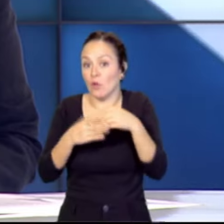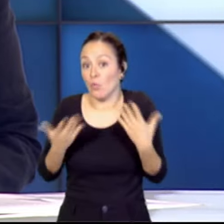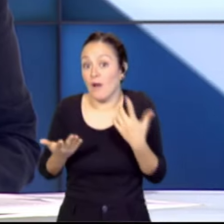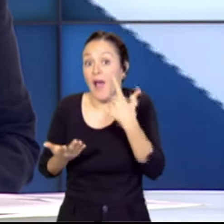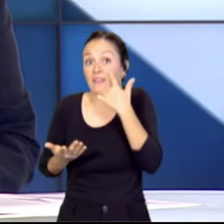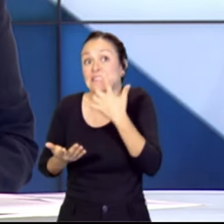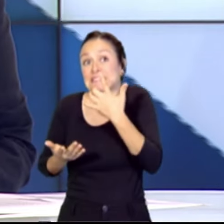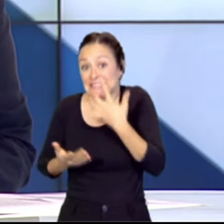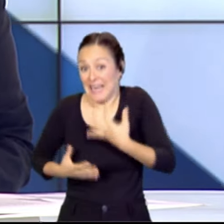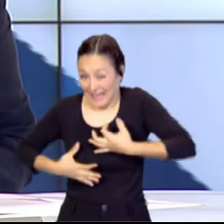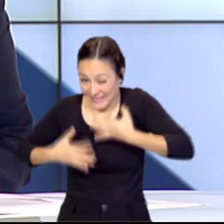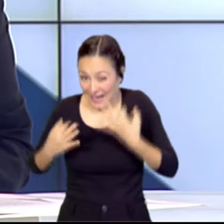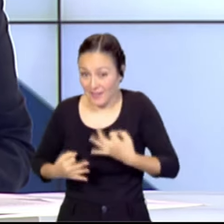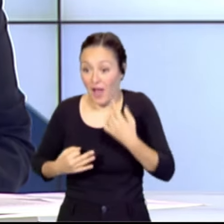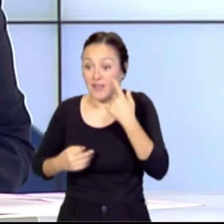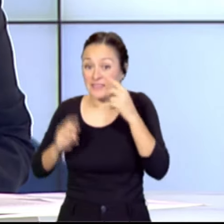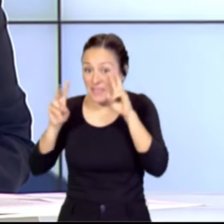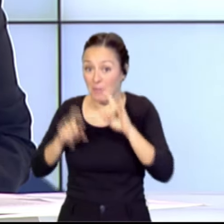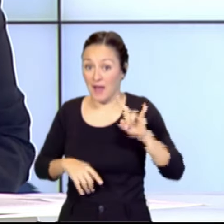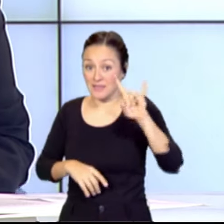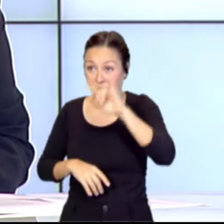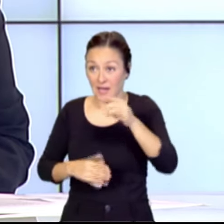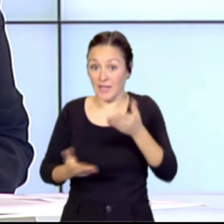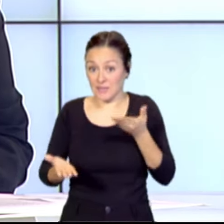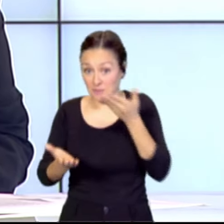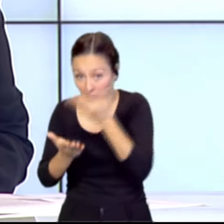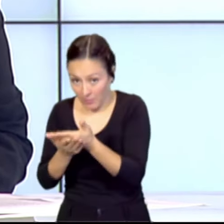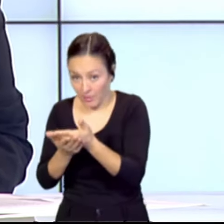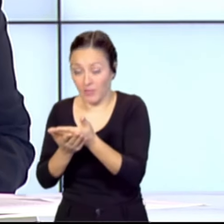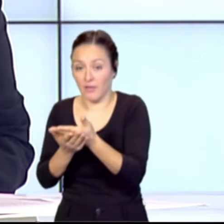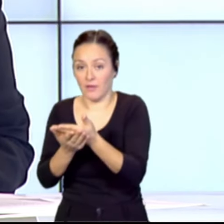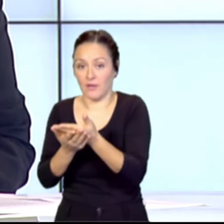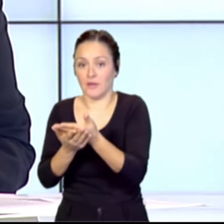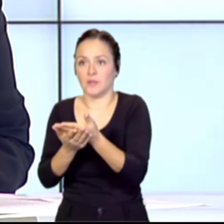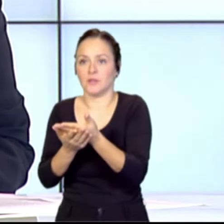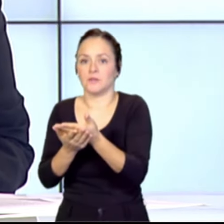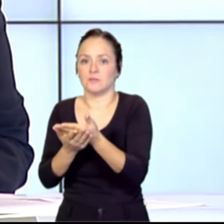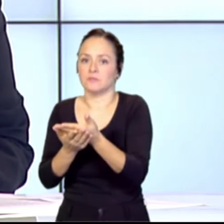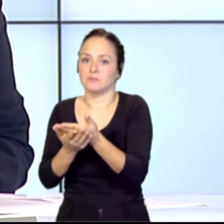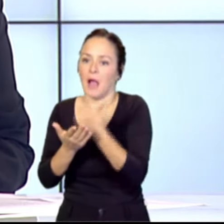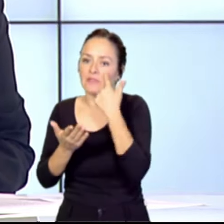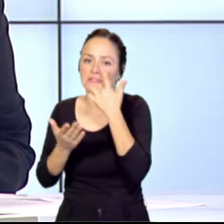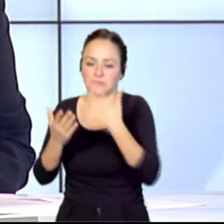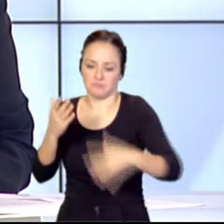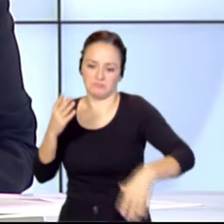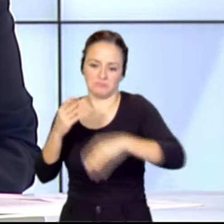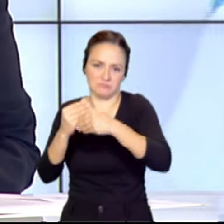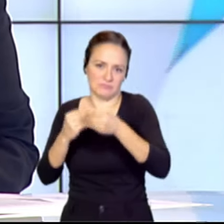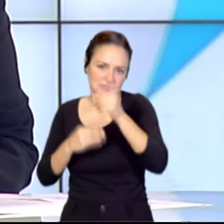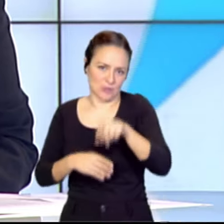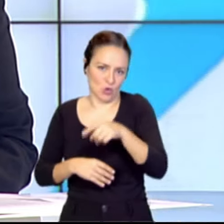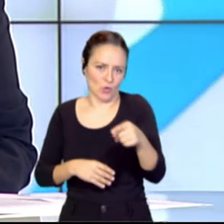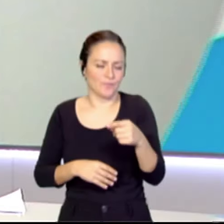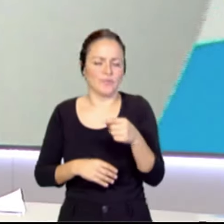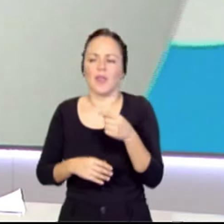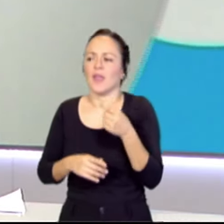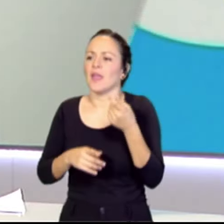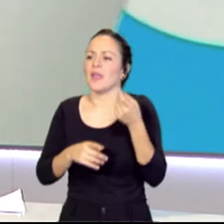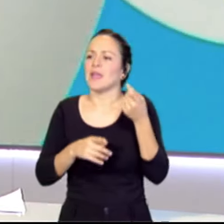la a las cuestiones que Canarias había planteado para que estuvieran recogida en esa documento normativo y cuáles son esas